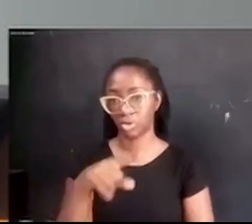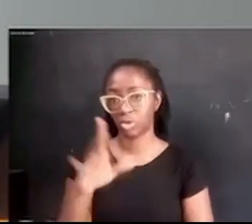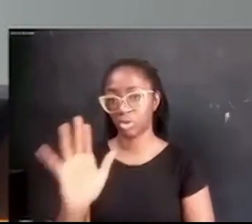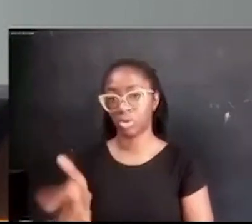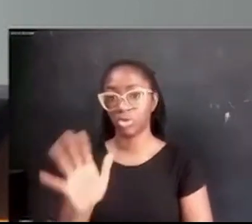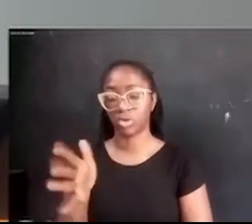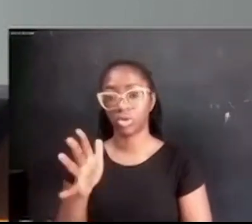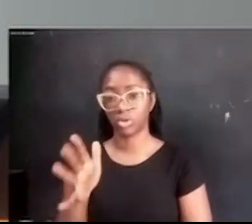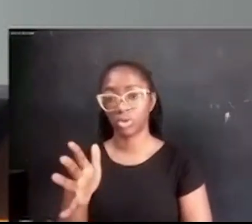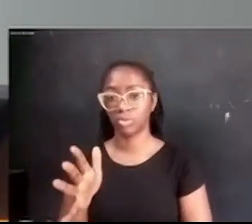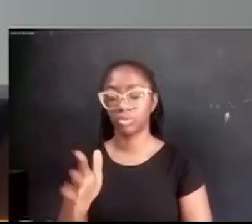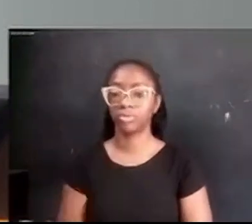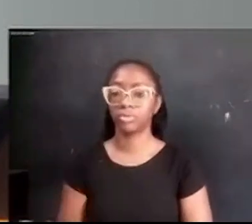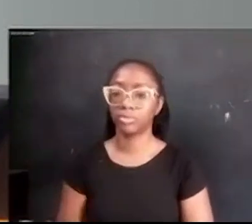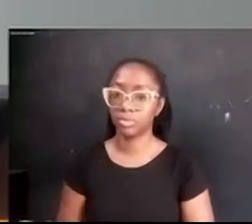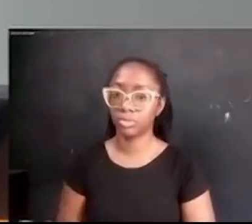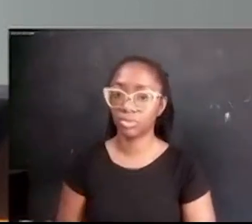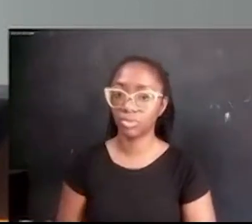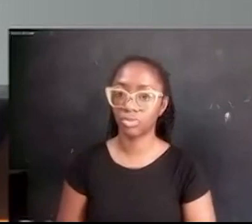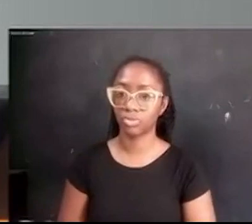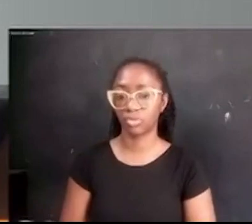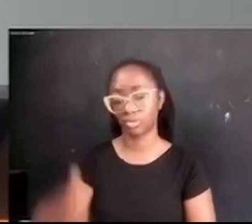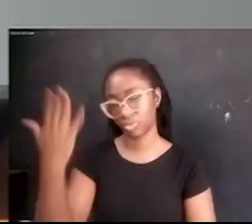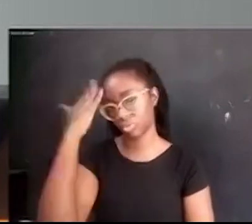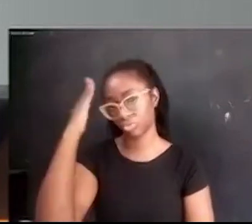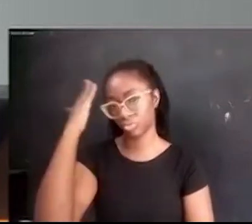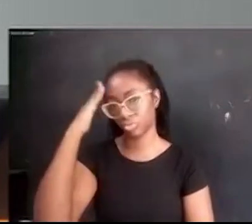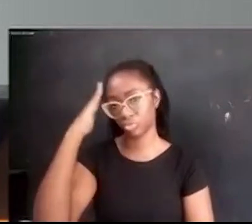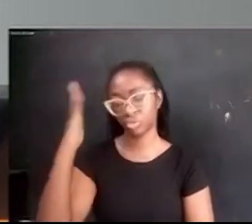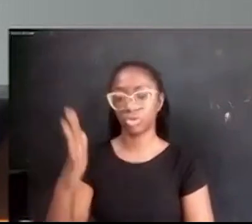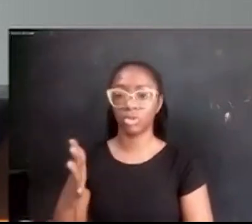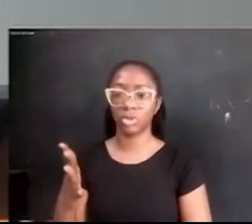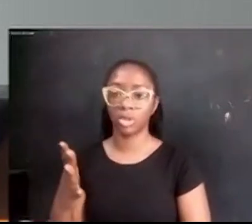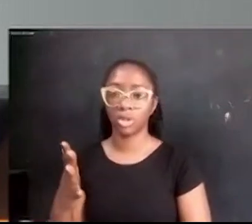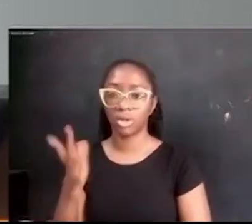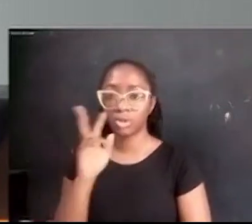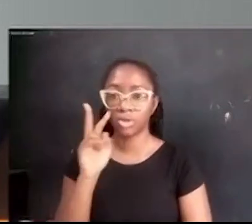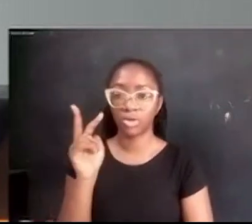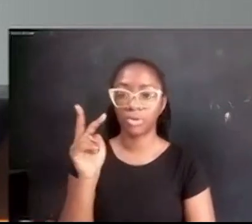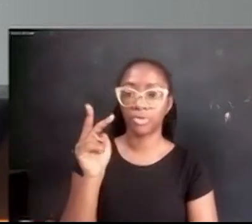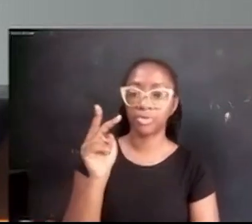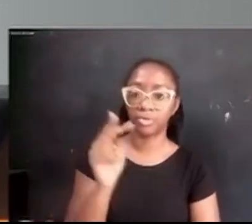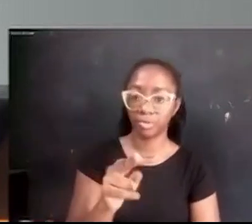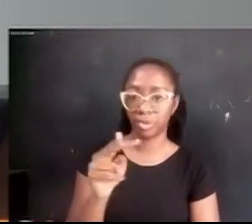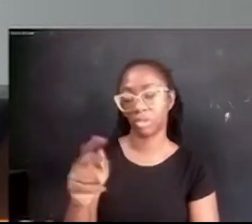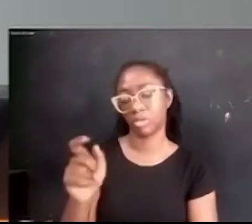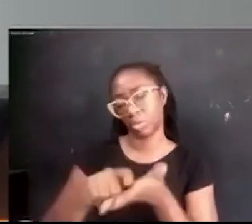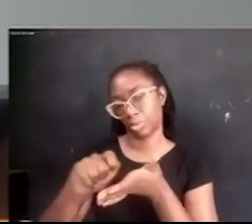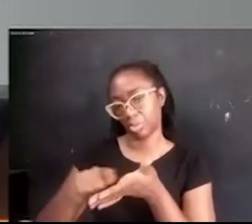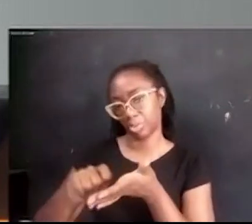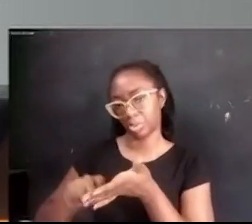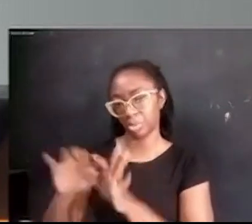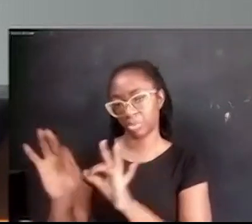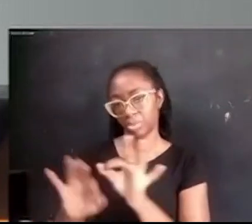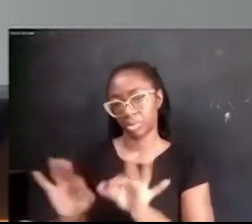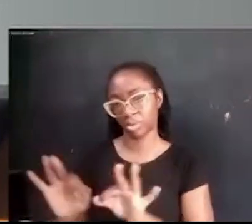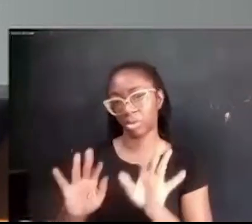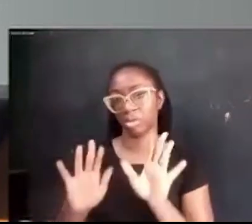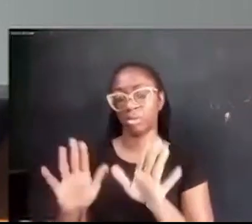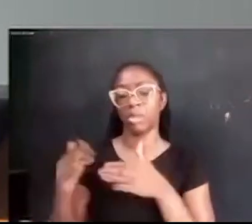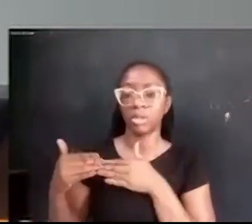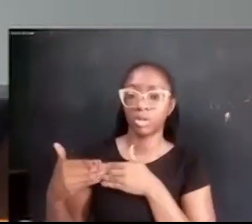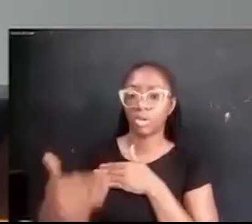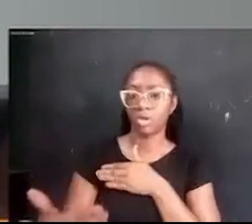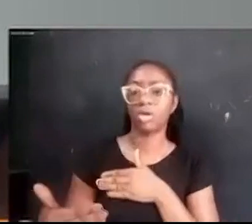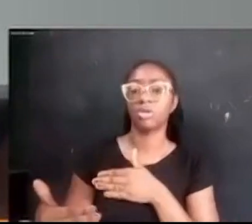que exprimía su propia opinión en el pequeño ensayo que es Quero-Tierzeta. Pero durante el proceso